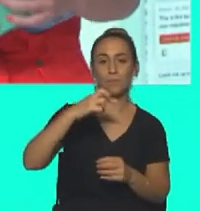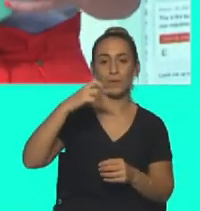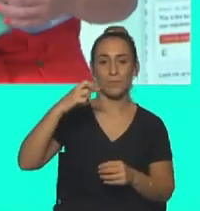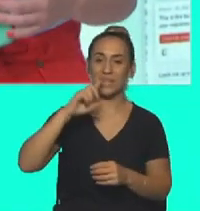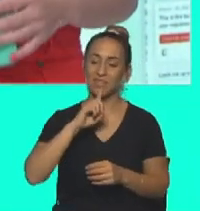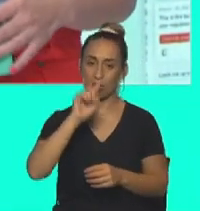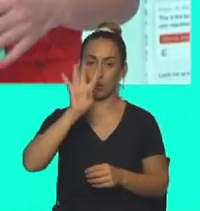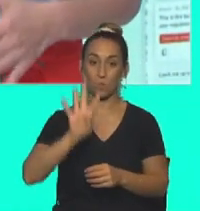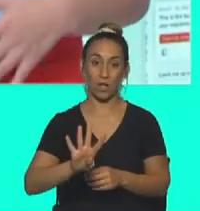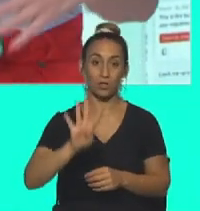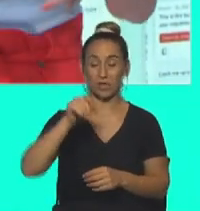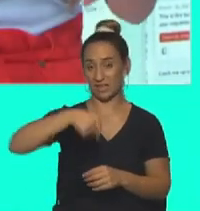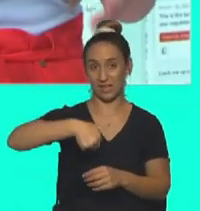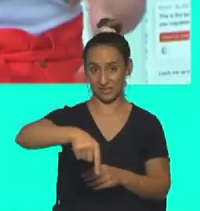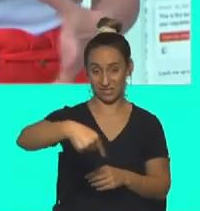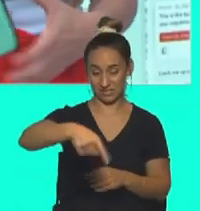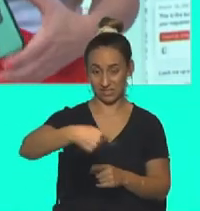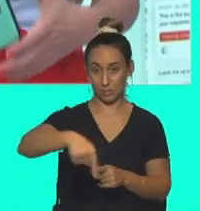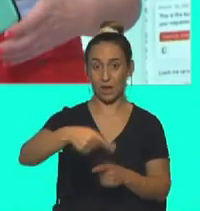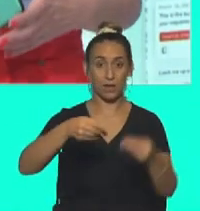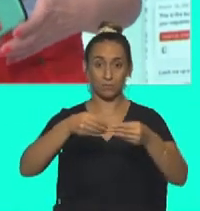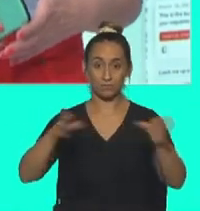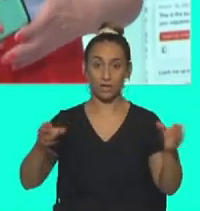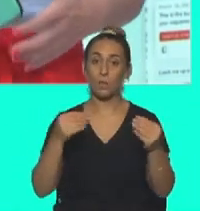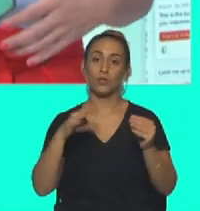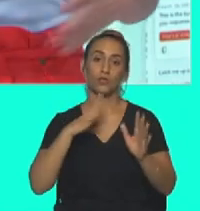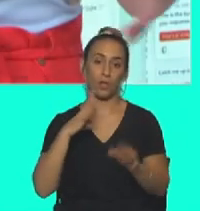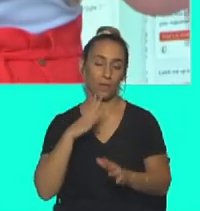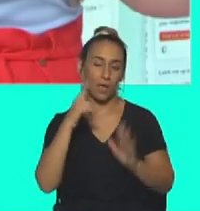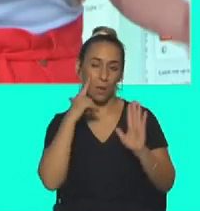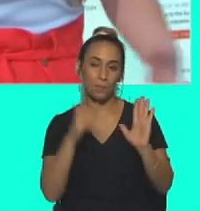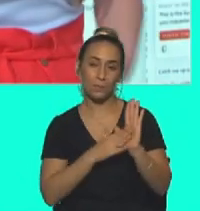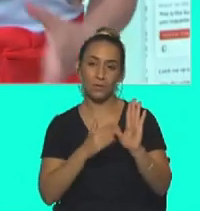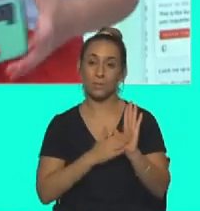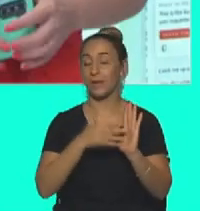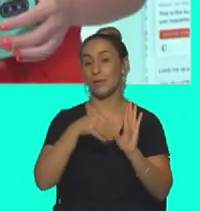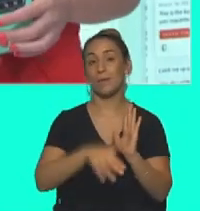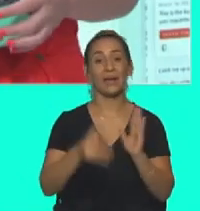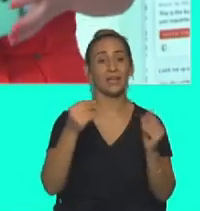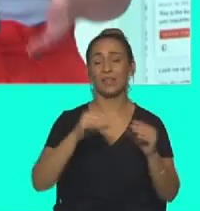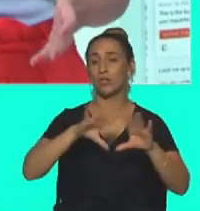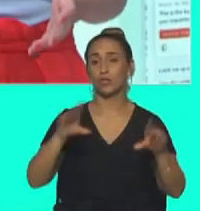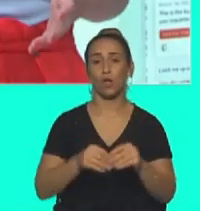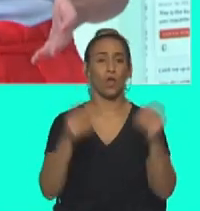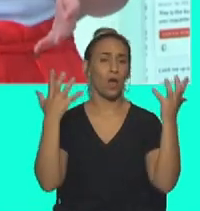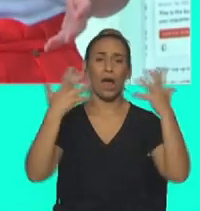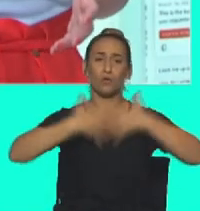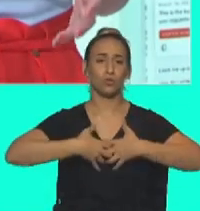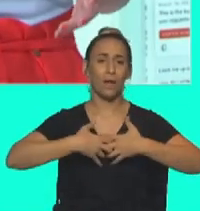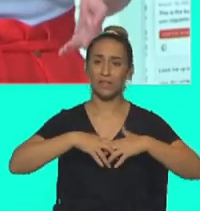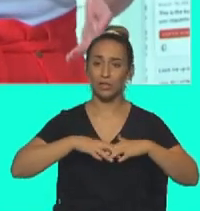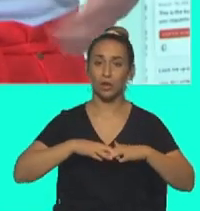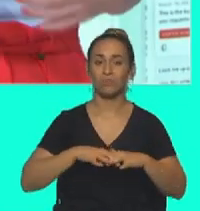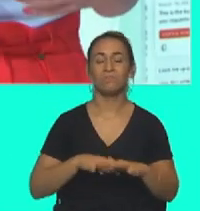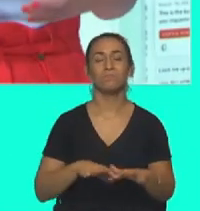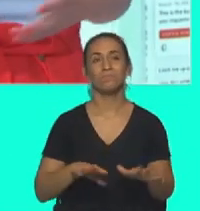semana. Va a estar disponible paulatinamente porque están haciendo pruebas y se viene la era de la automatización de contenido, que no